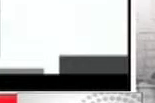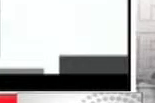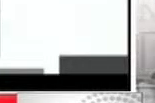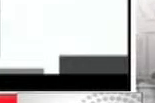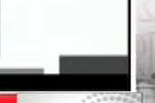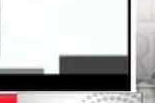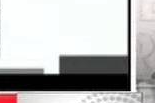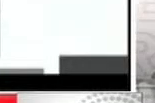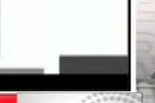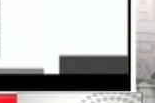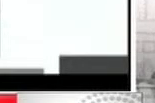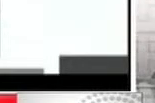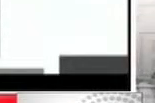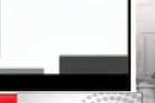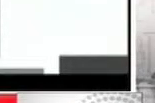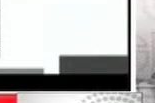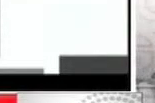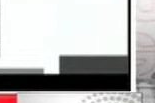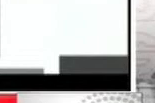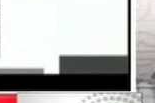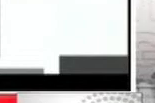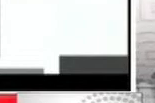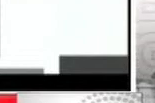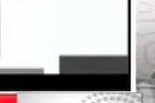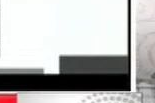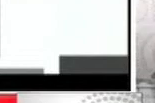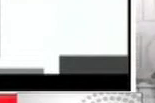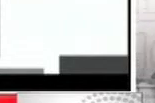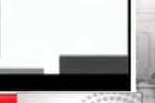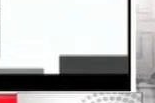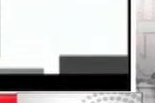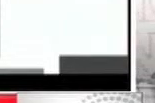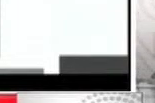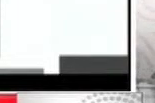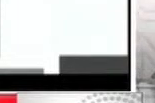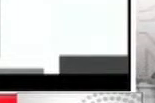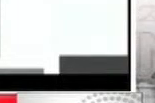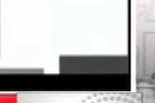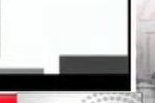que hacemos, ¿no? La que sigue.